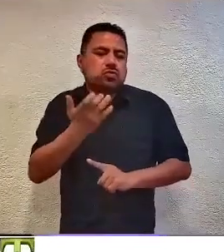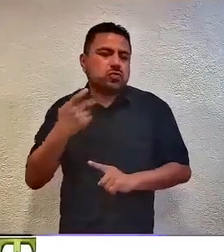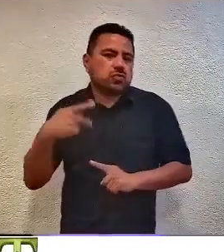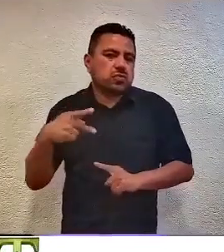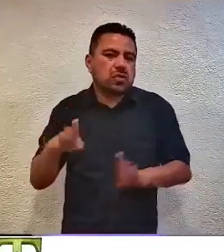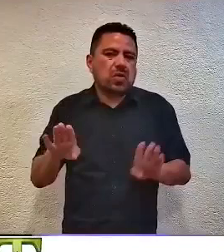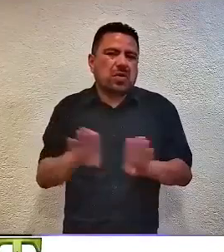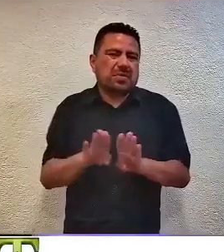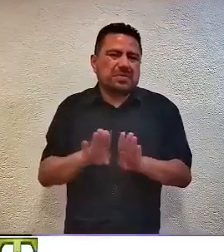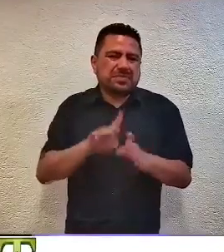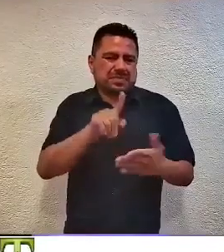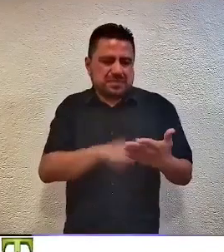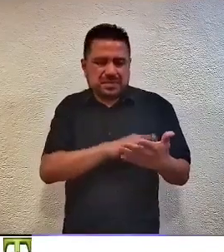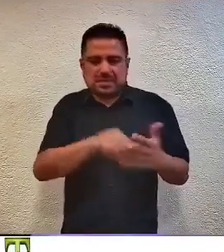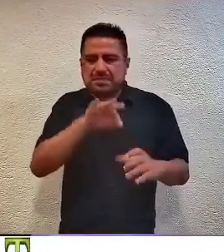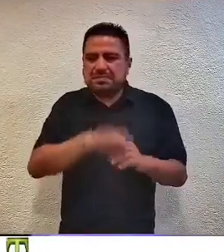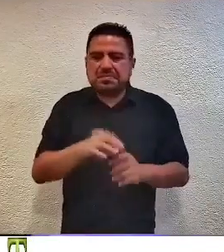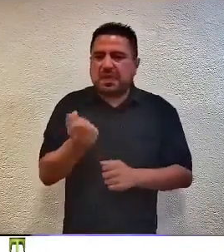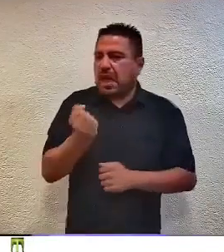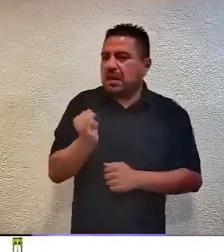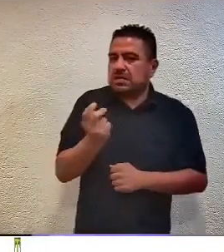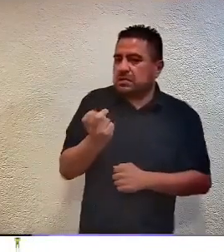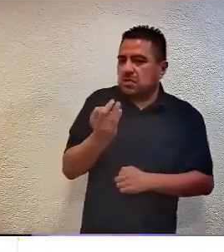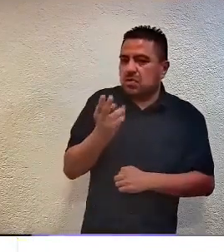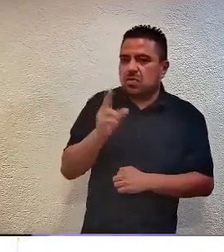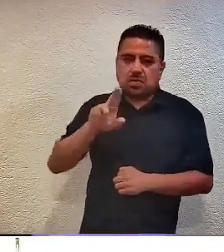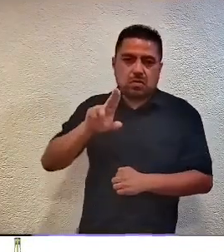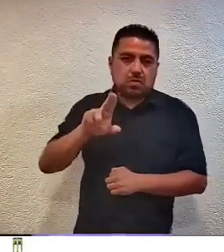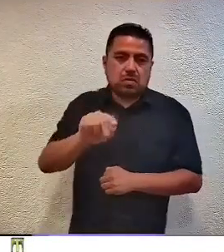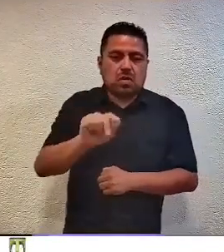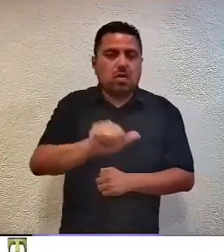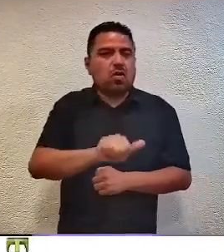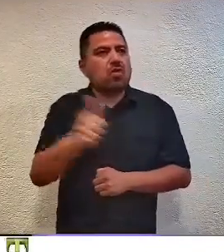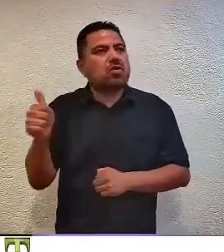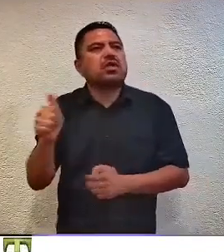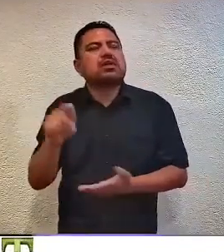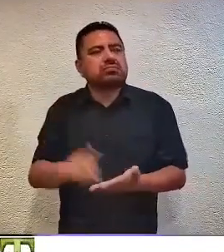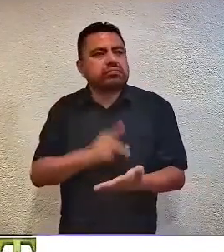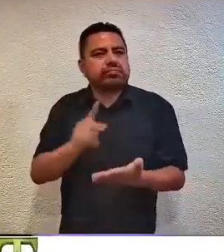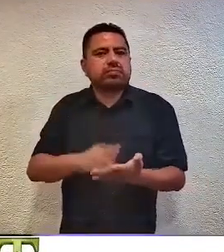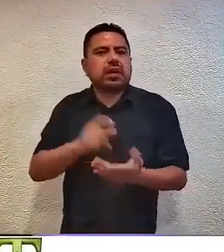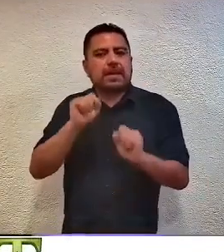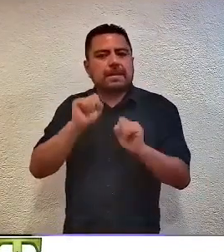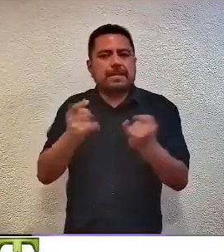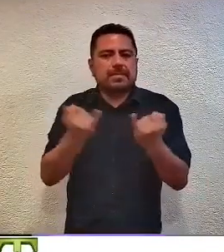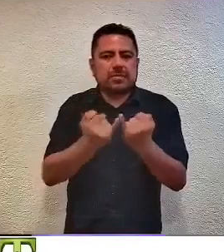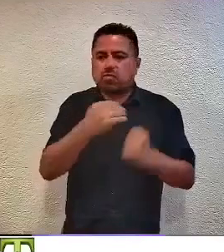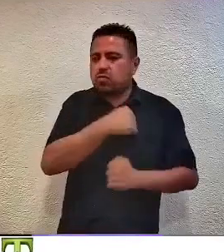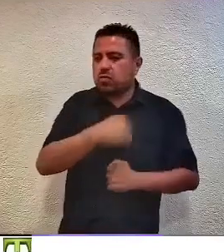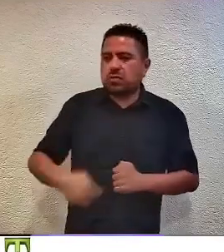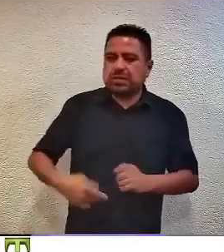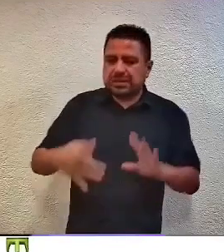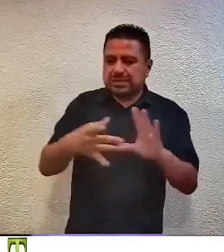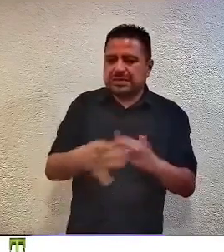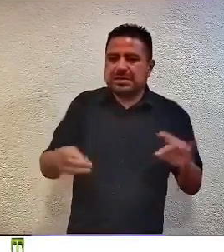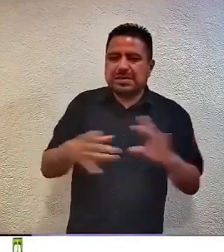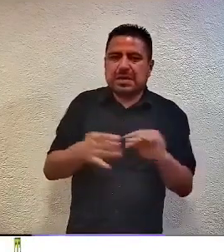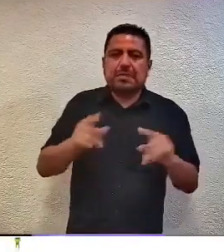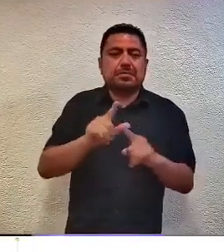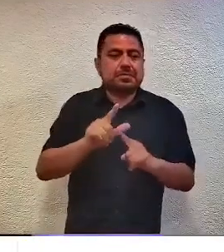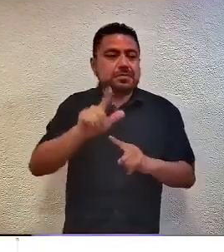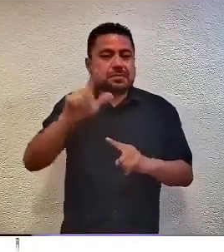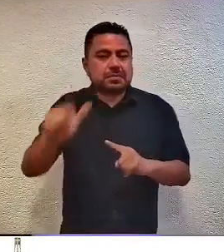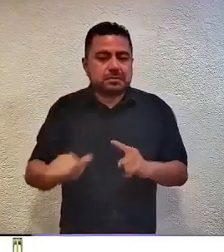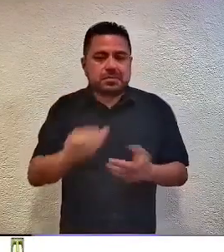por elecciones, no ha sido en esta elección, sino ha sido en otras, lo dice la propia autoridad municipal, y en consecuencia